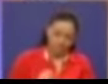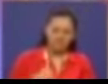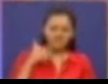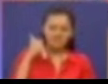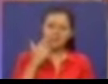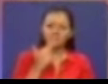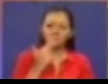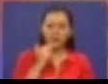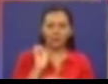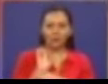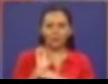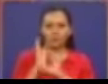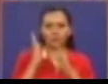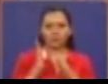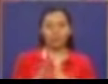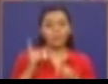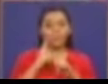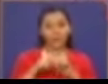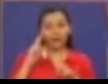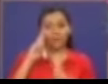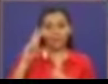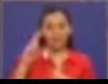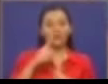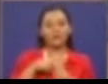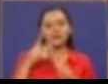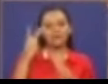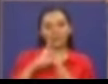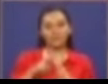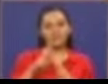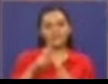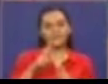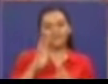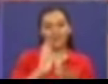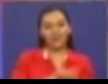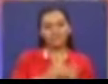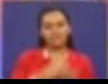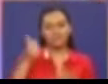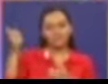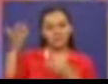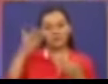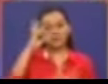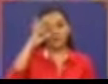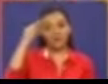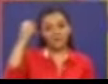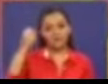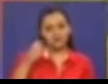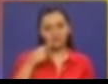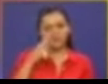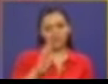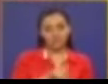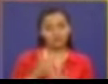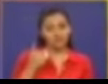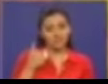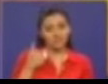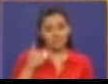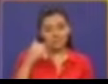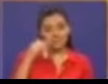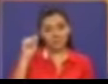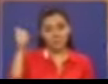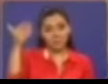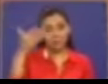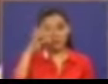sabor ecuatoriano. Él también hizo la canción de bienvenida al Papa Francisco. Preciosa. ¿Tiene la canción de bienvenida?